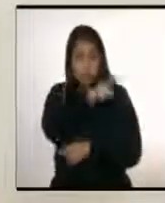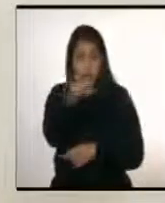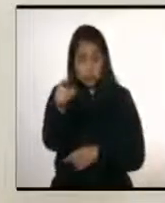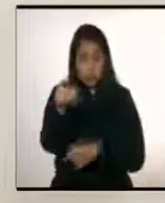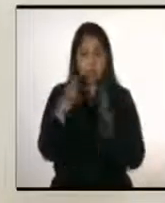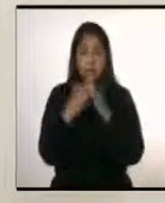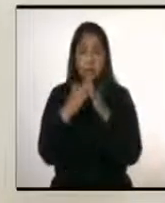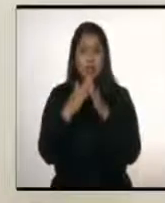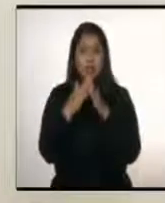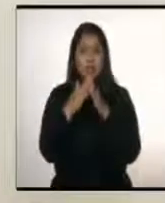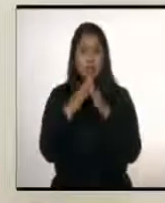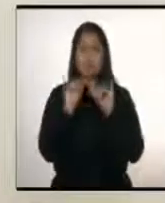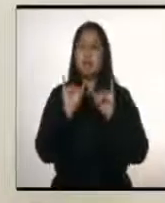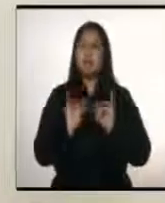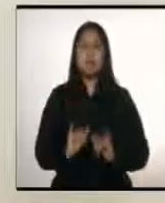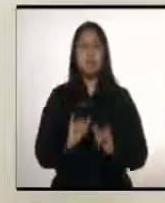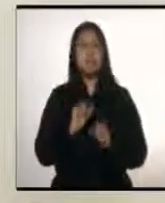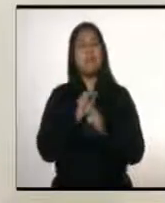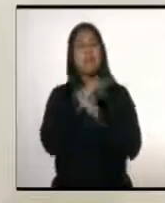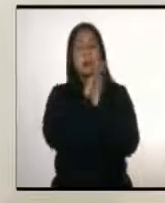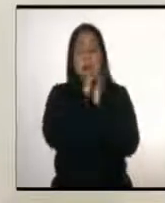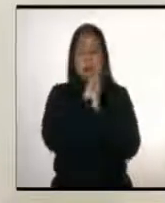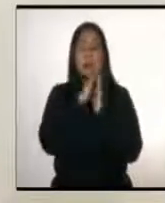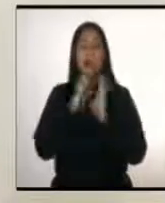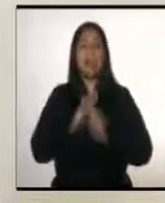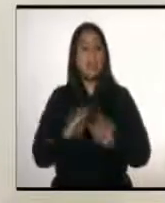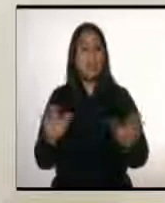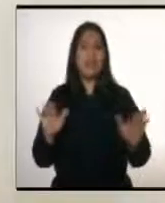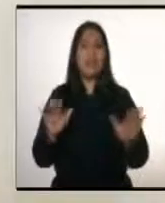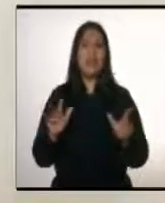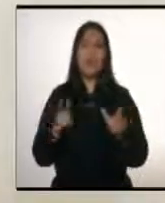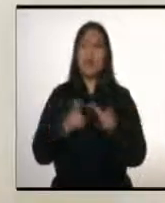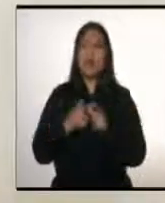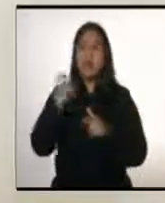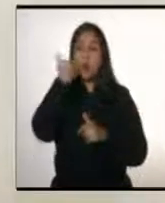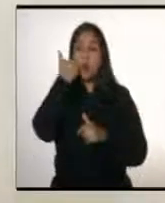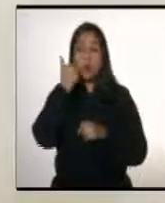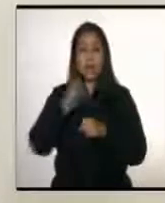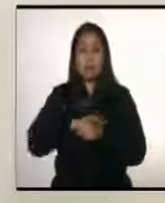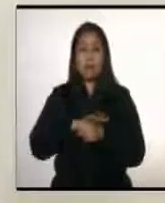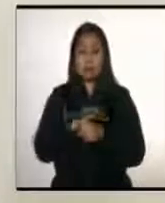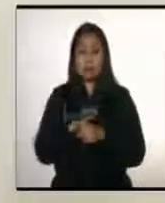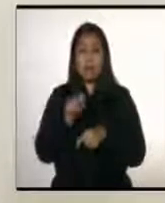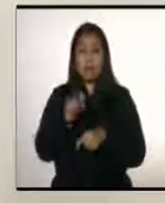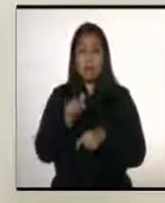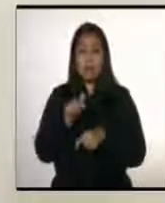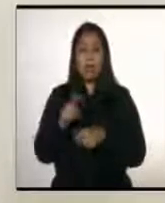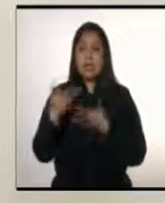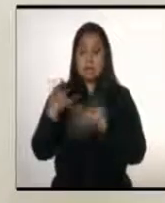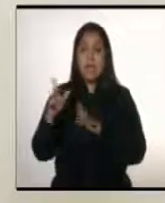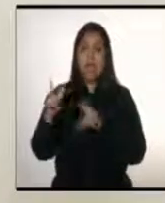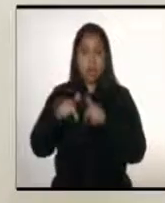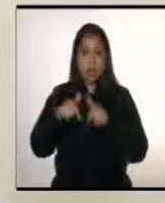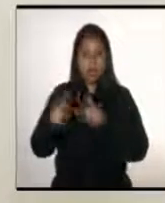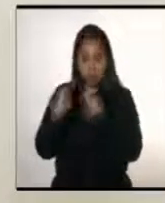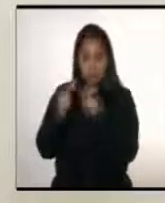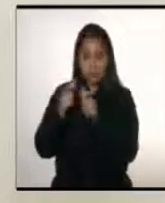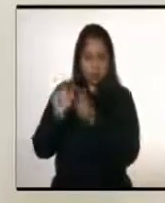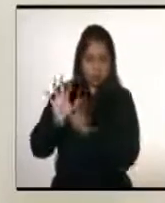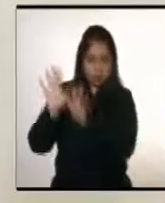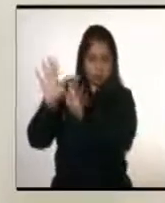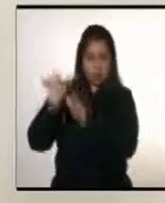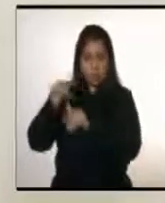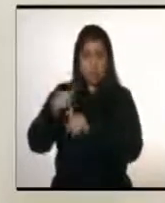casa pueda dormir tranquilo con una enfermedad que está siendo, gracias a Dios, controlada hasta el día de hoy, y